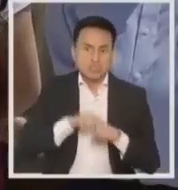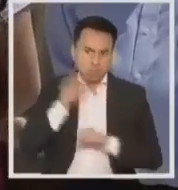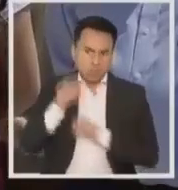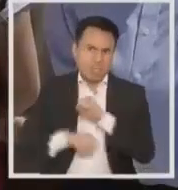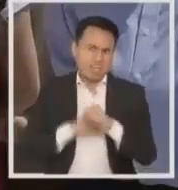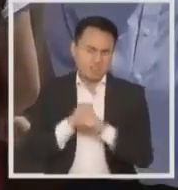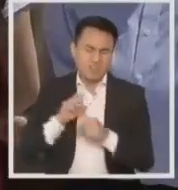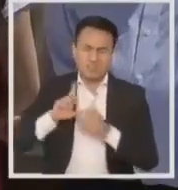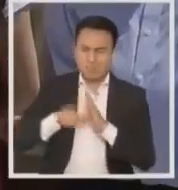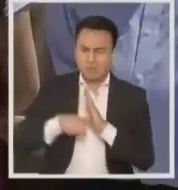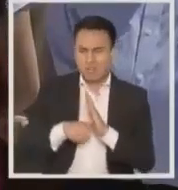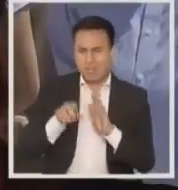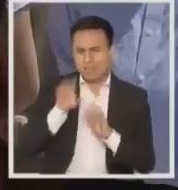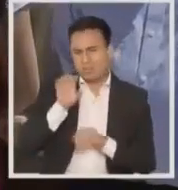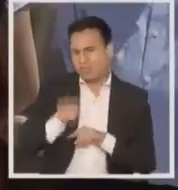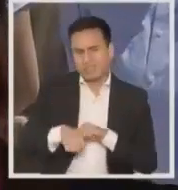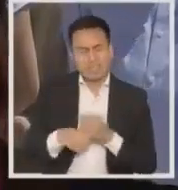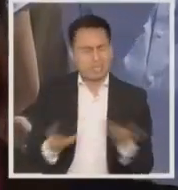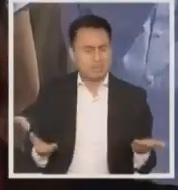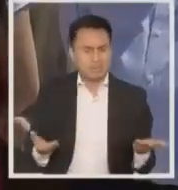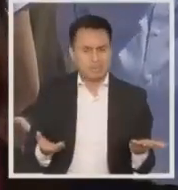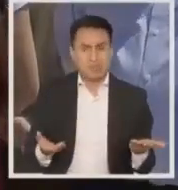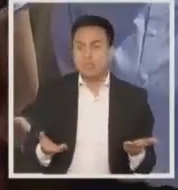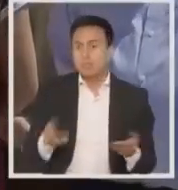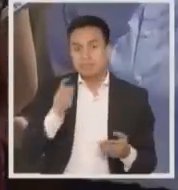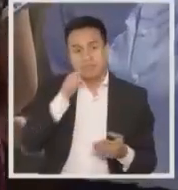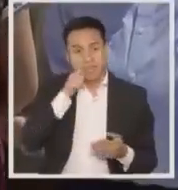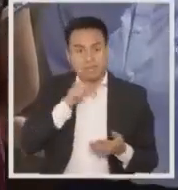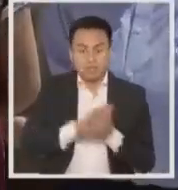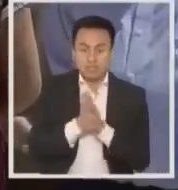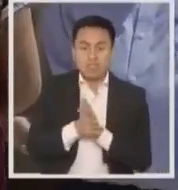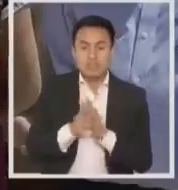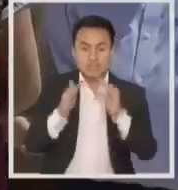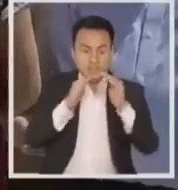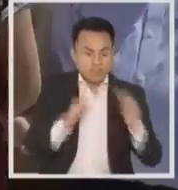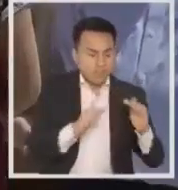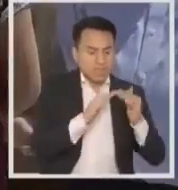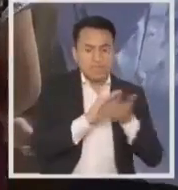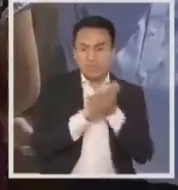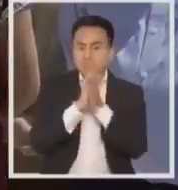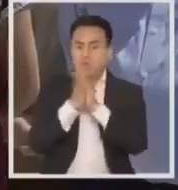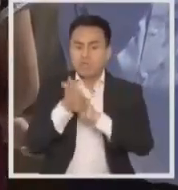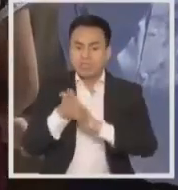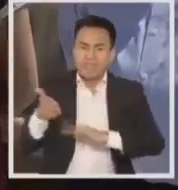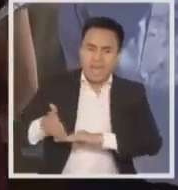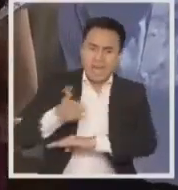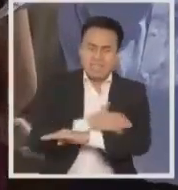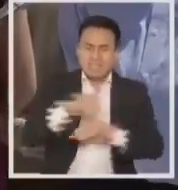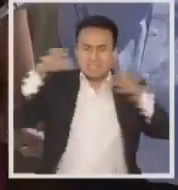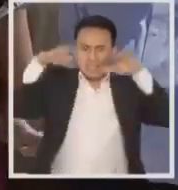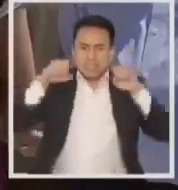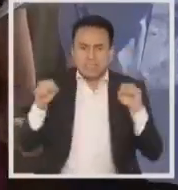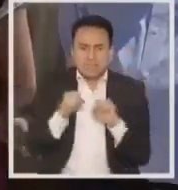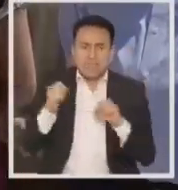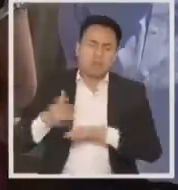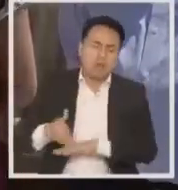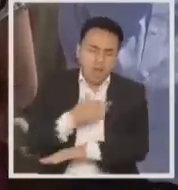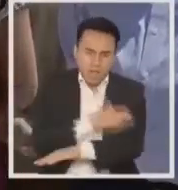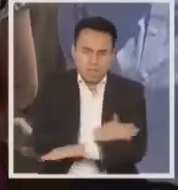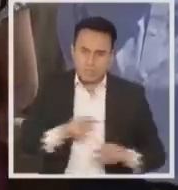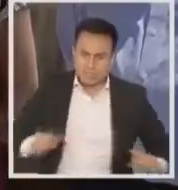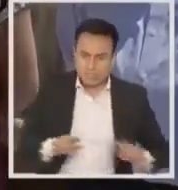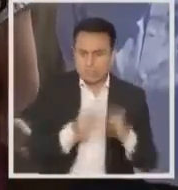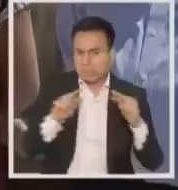año. Eso no es aceptable. Tenemos que llegar con todas las viviendas, antes del invierno. Eso va